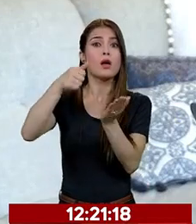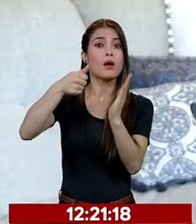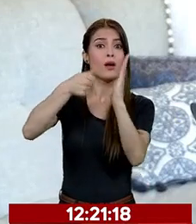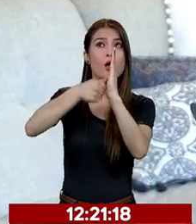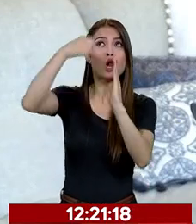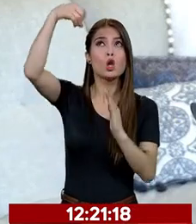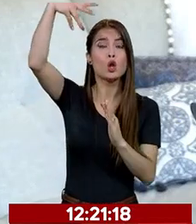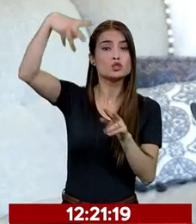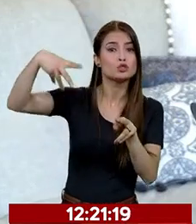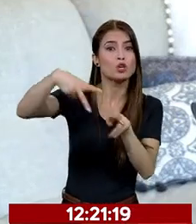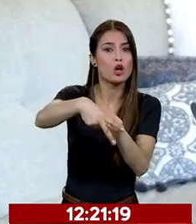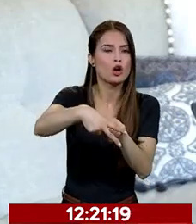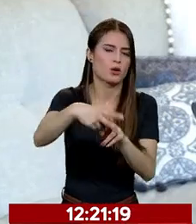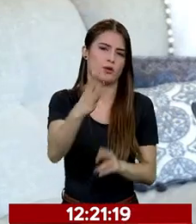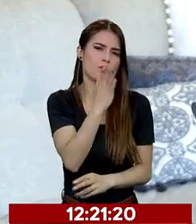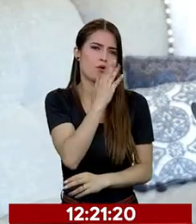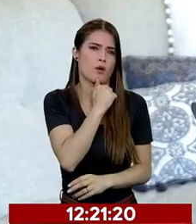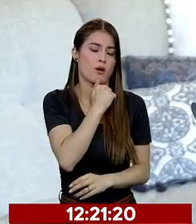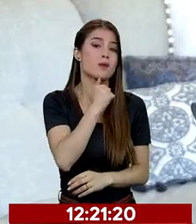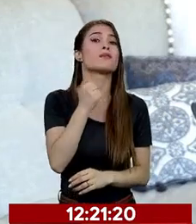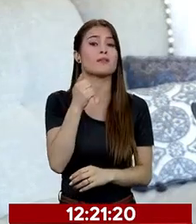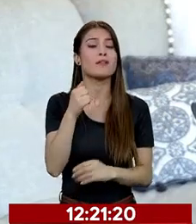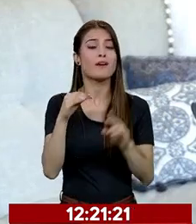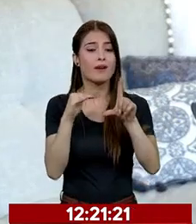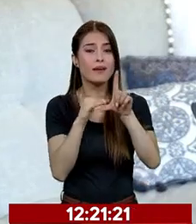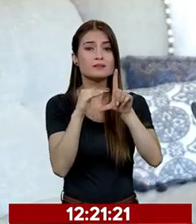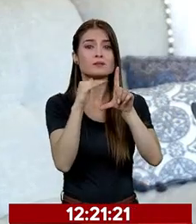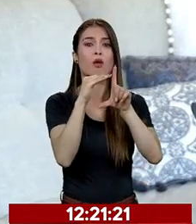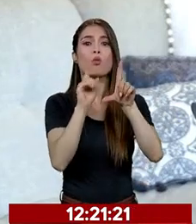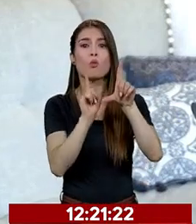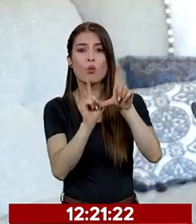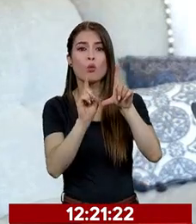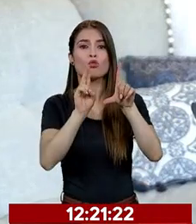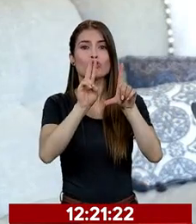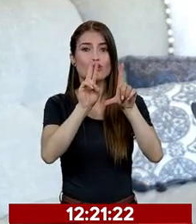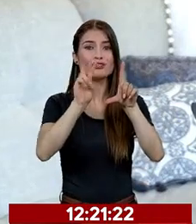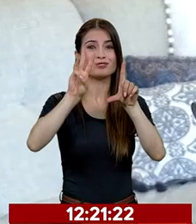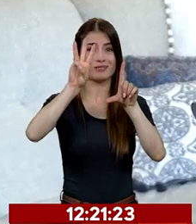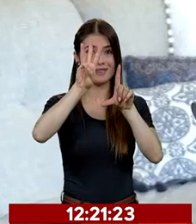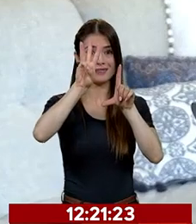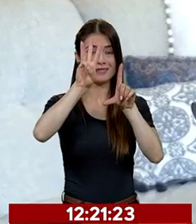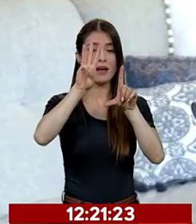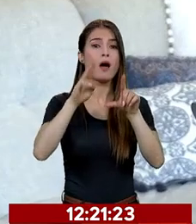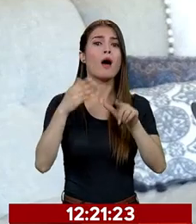estratos 1, 2 y 3 en Bogotá y Cundinamarca a los que se les reconectó el servicio.